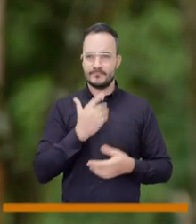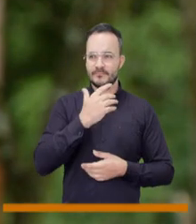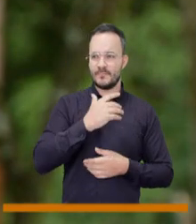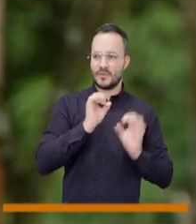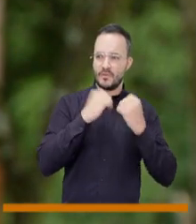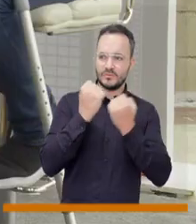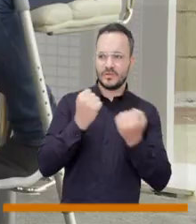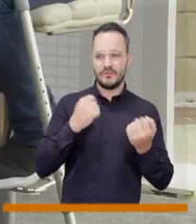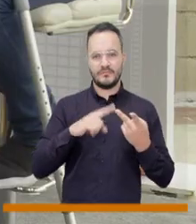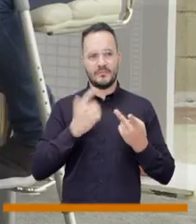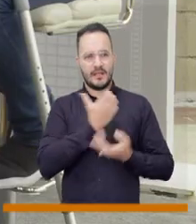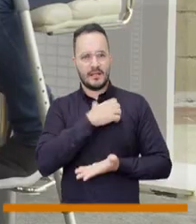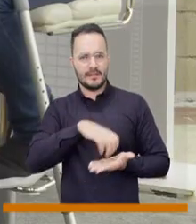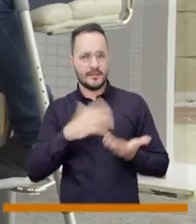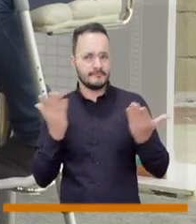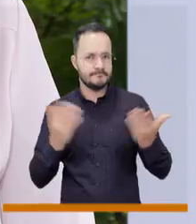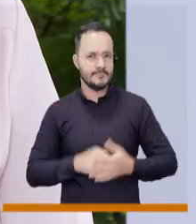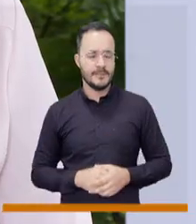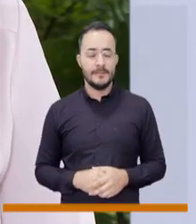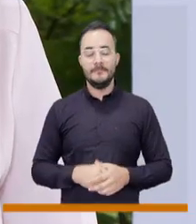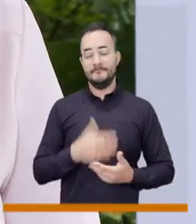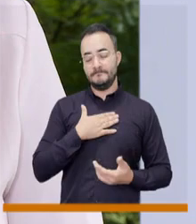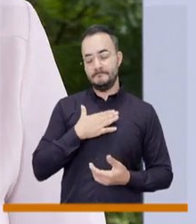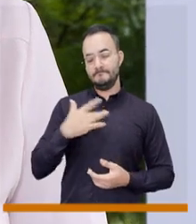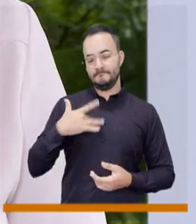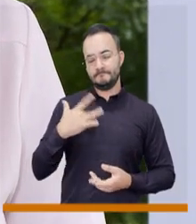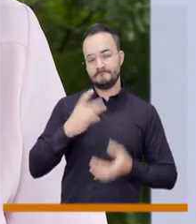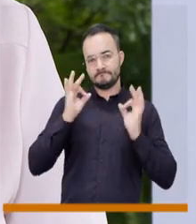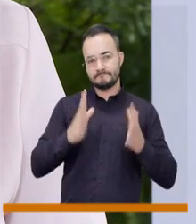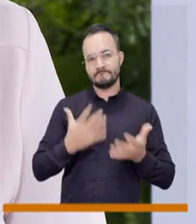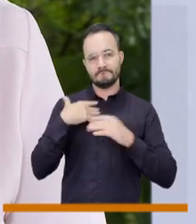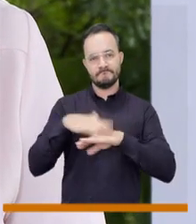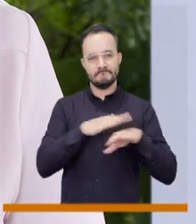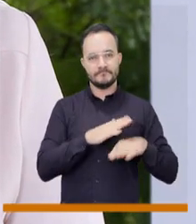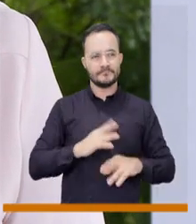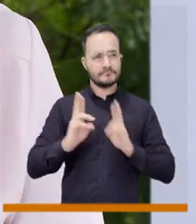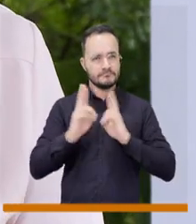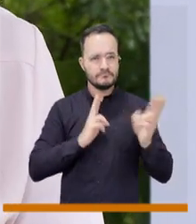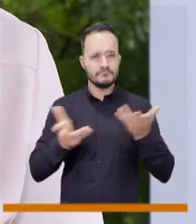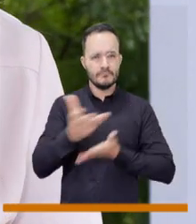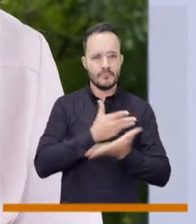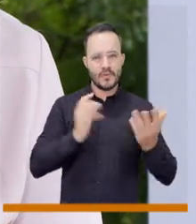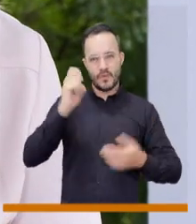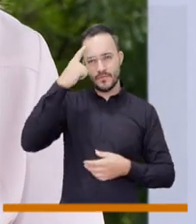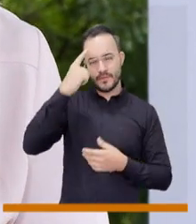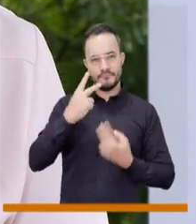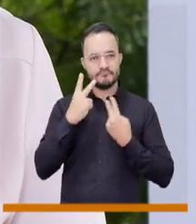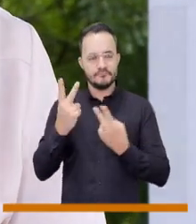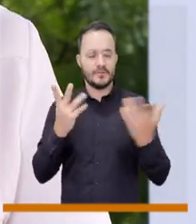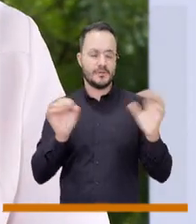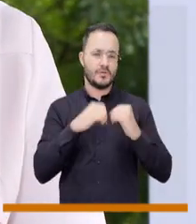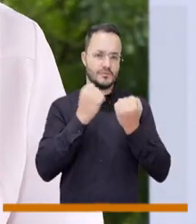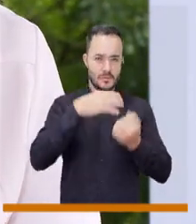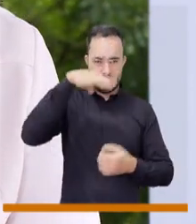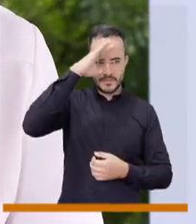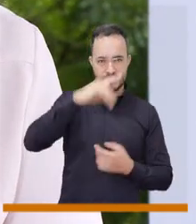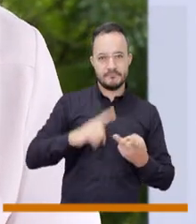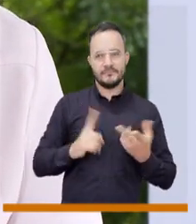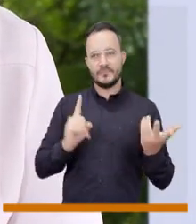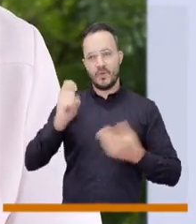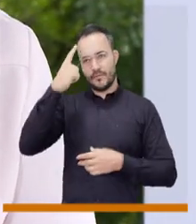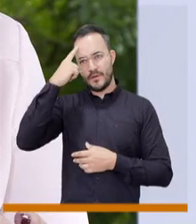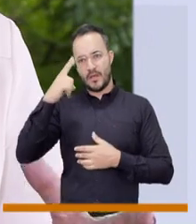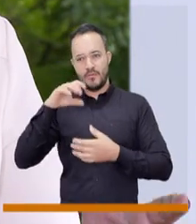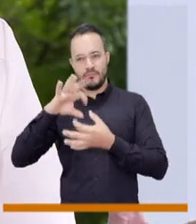y Administración. Caterine, yo soy una convencida de que las relaciones entre los gobiernos, llámese usted Consejo